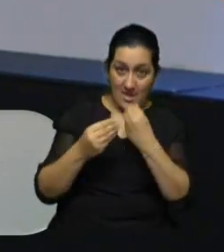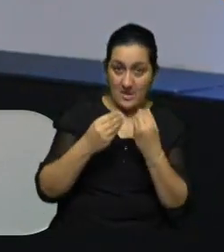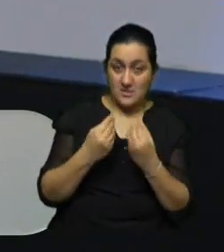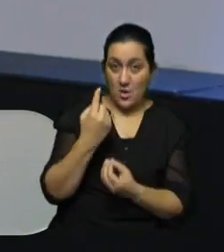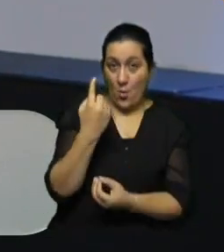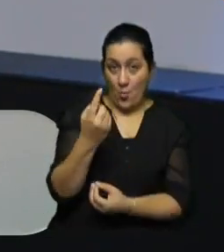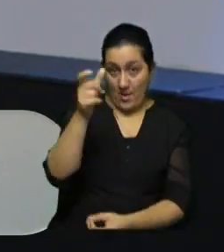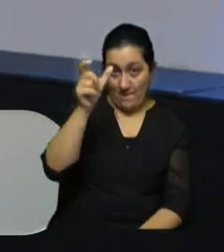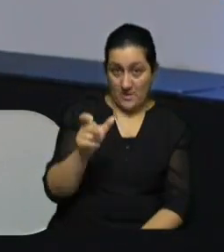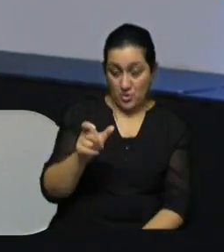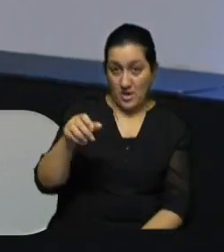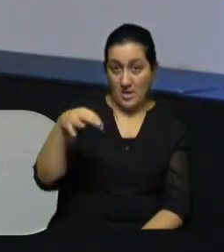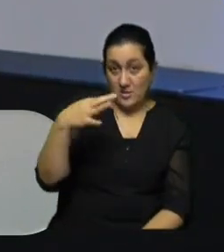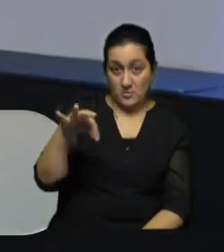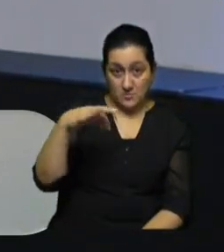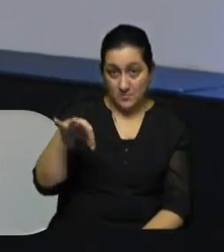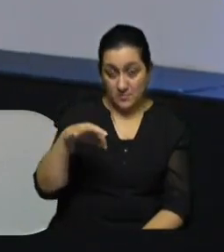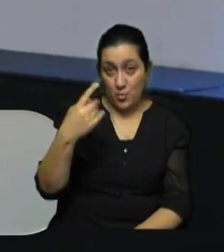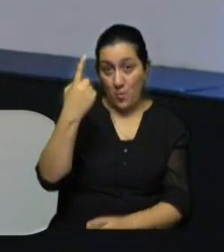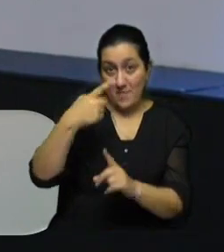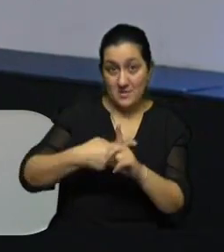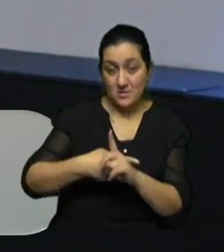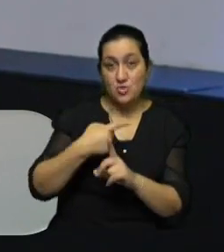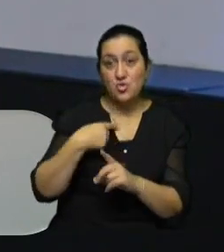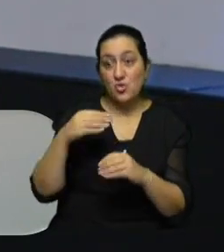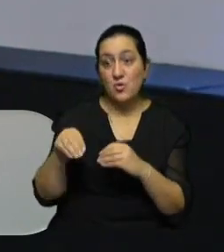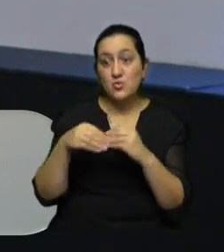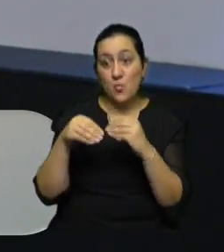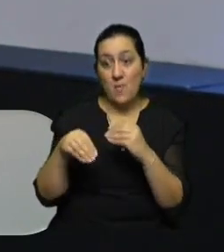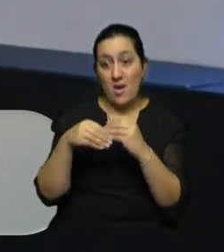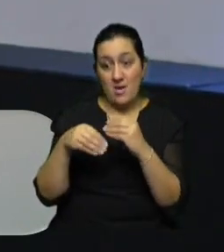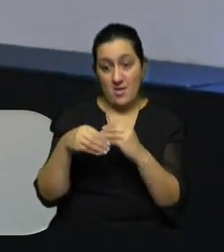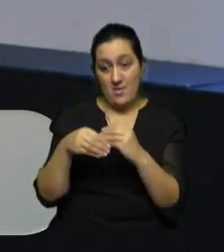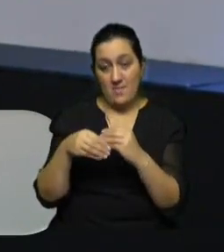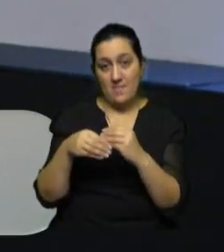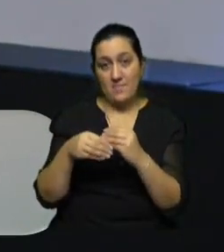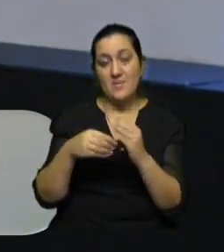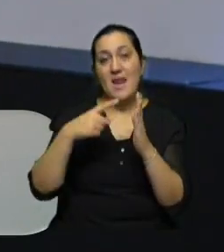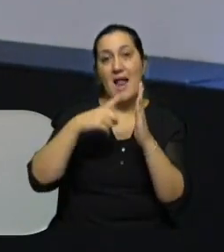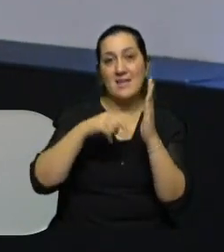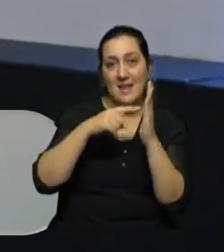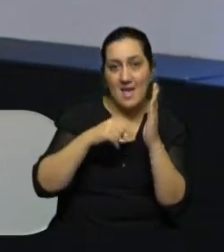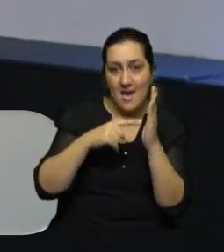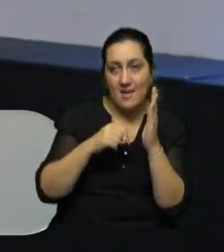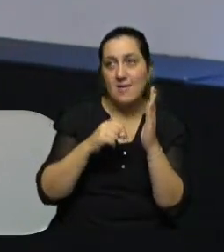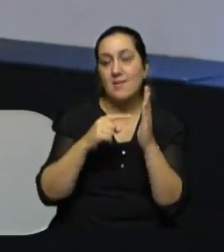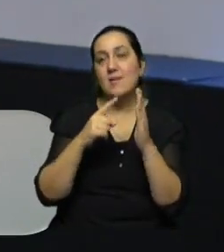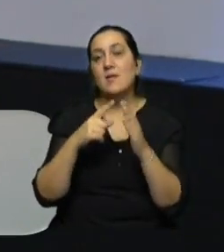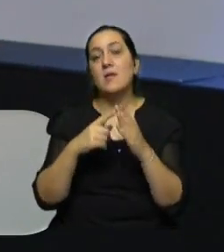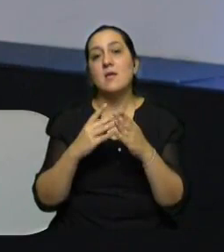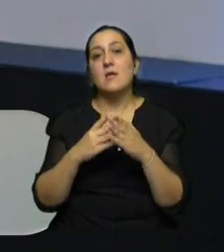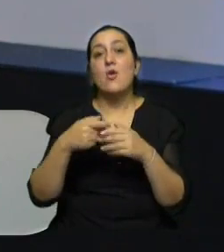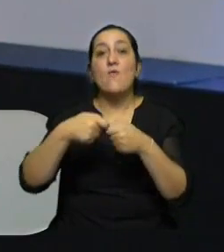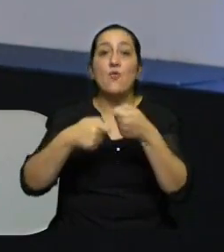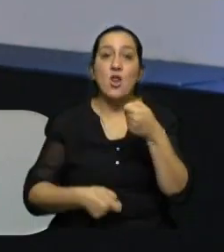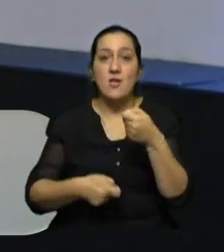con ese dinero durante un mes, yo a eso le tengo que poner el acceso a la vivienda, el acceso a la salud, los boletos,